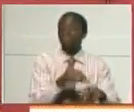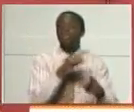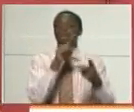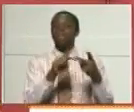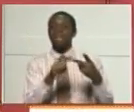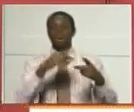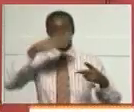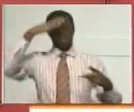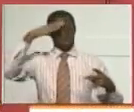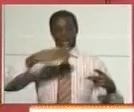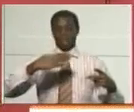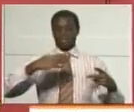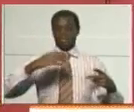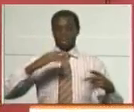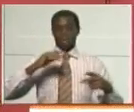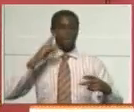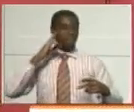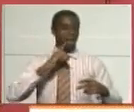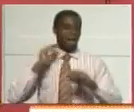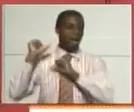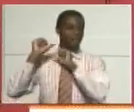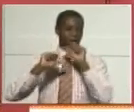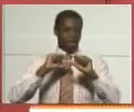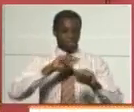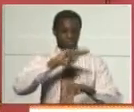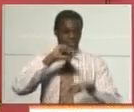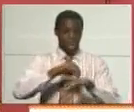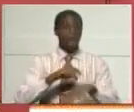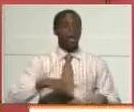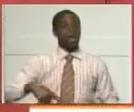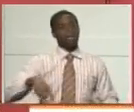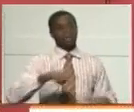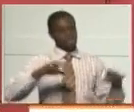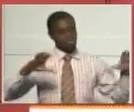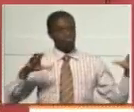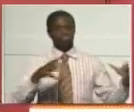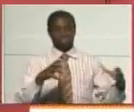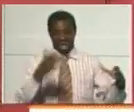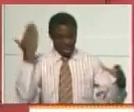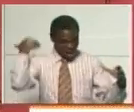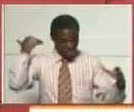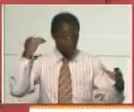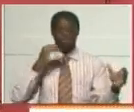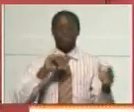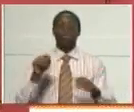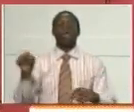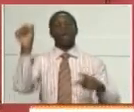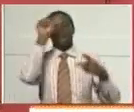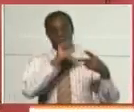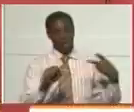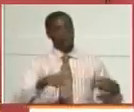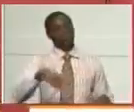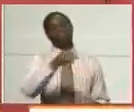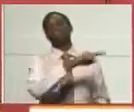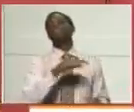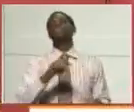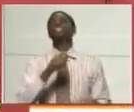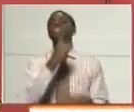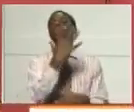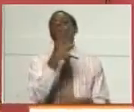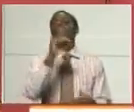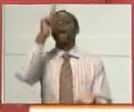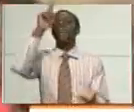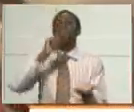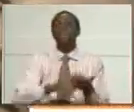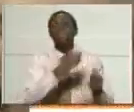Nacional Bolivariana, con la moral de ellos, aquí estamos con los trabajadores y trabajadoras, 150 mil trabajadores. Podemos